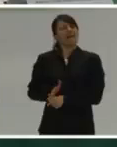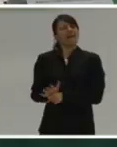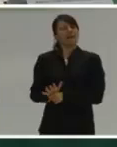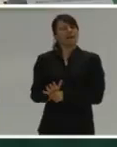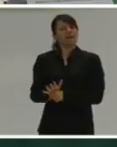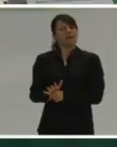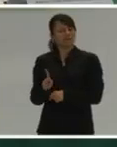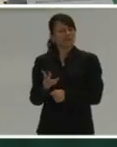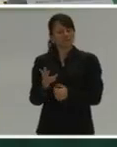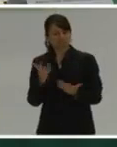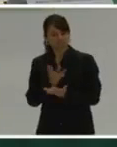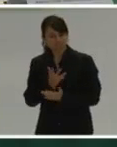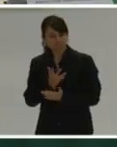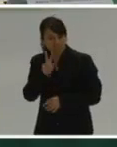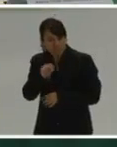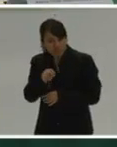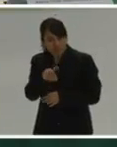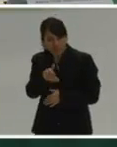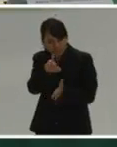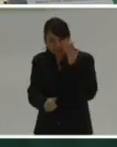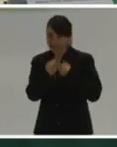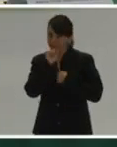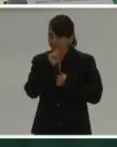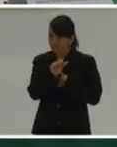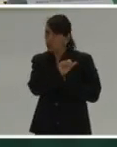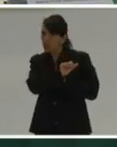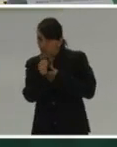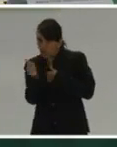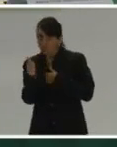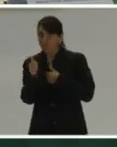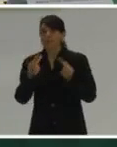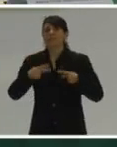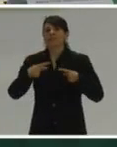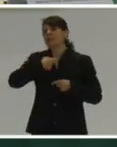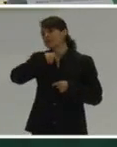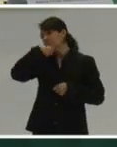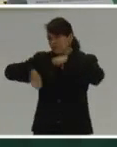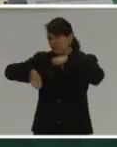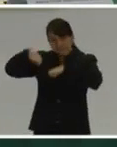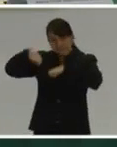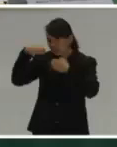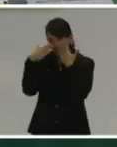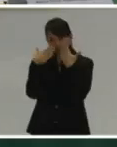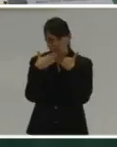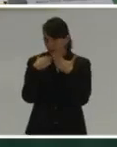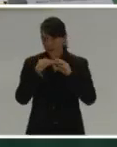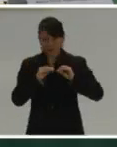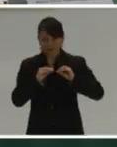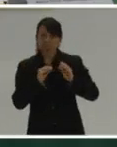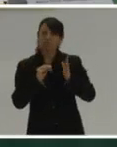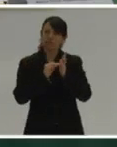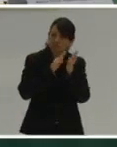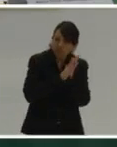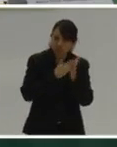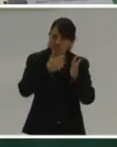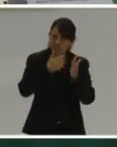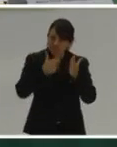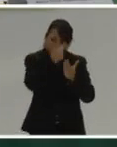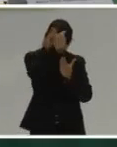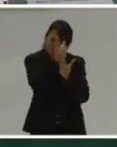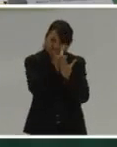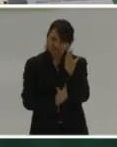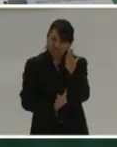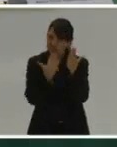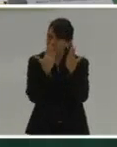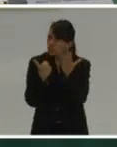Falta aún personas de la tercera edad el registrarse, ¿sí? Y ahí tiene que ver, por